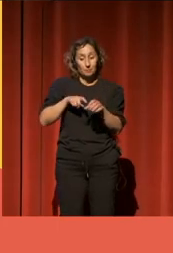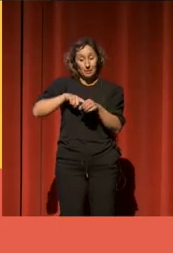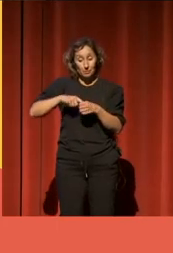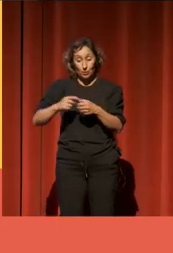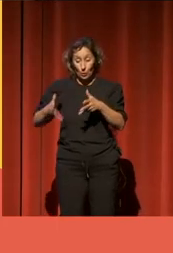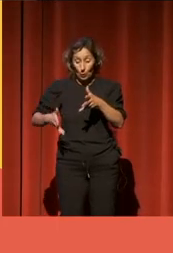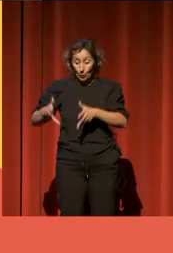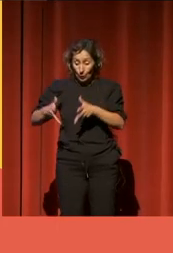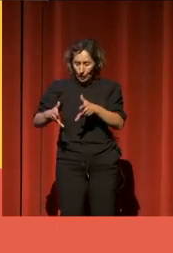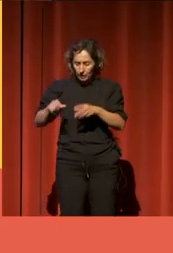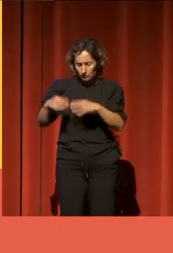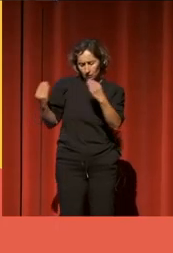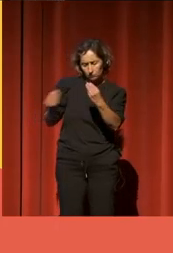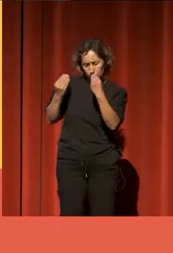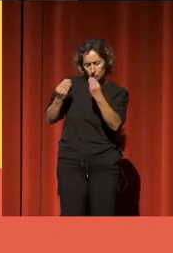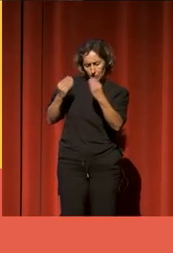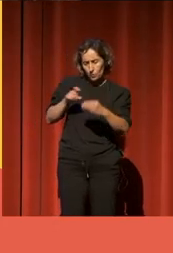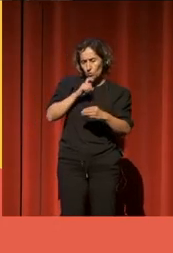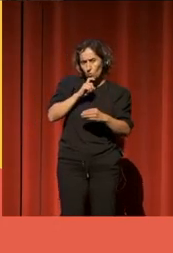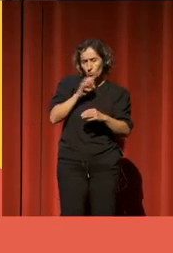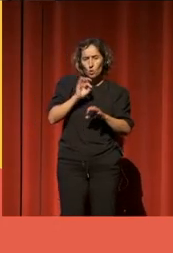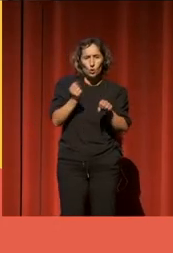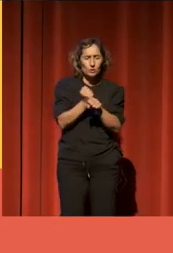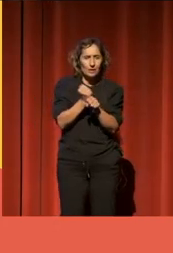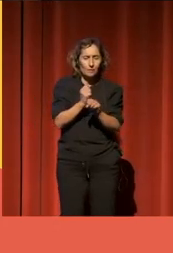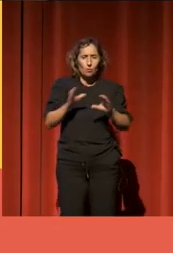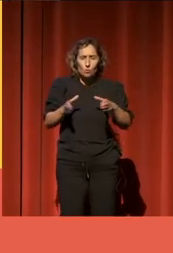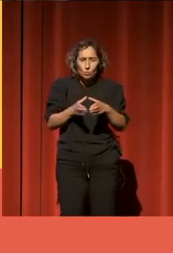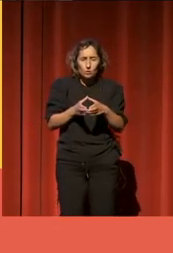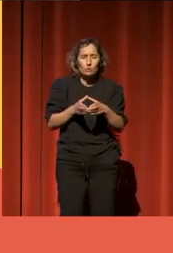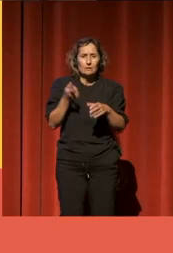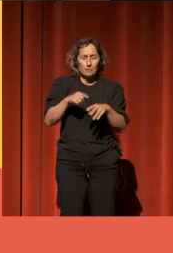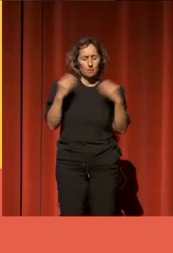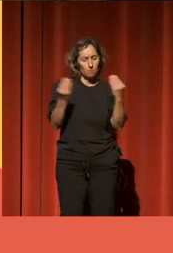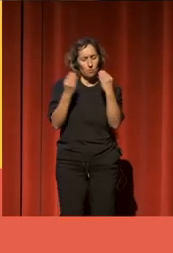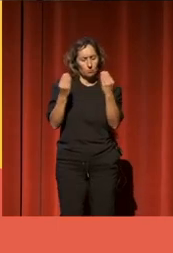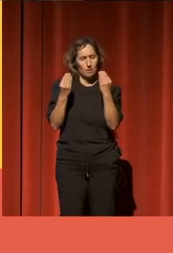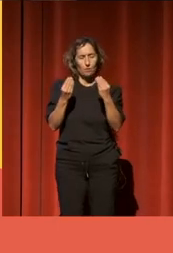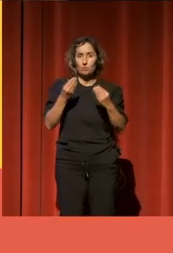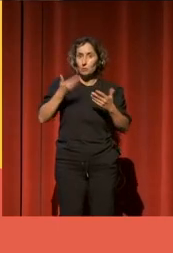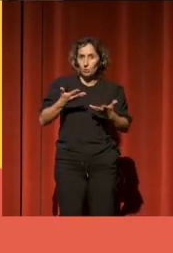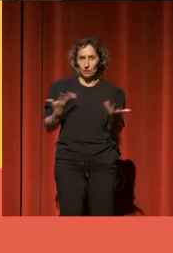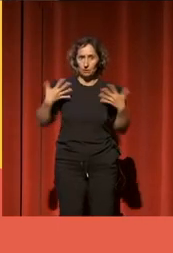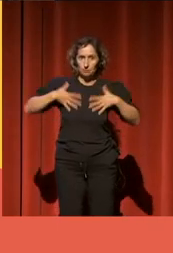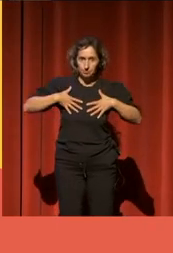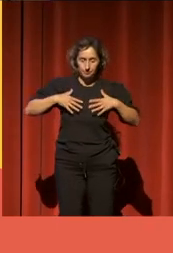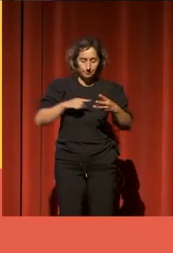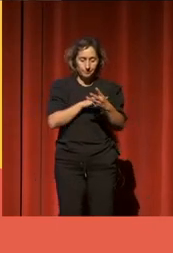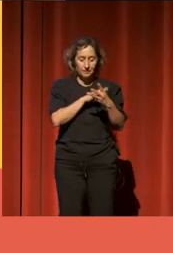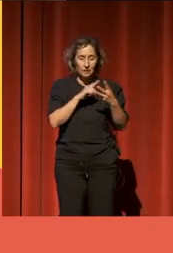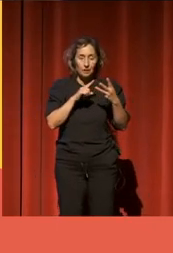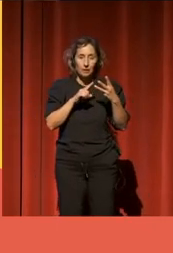ciudadana de acción comunitaria trabajo comunitario de la misma vale